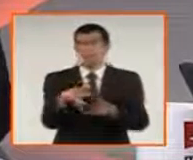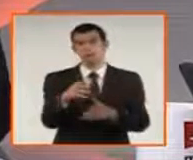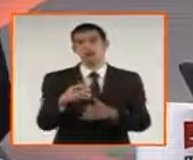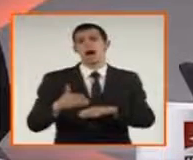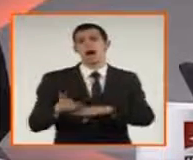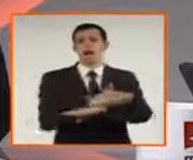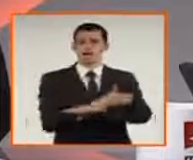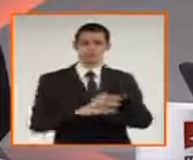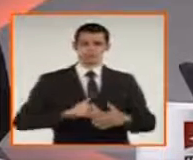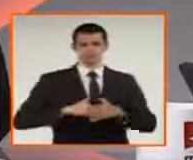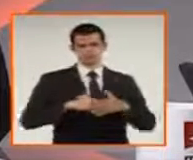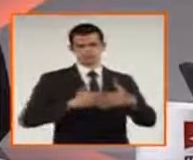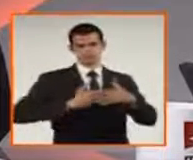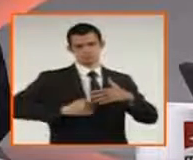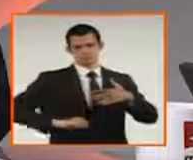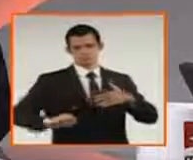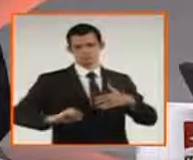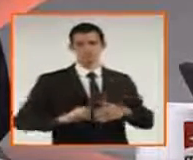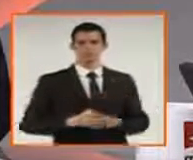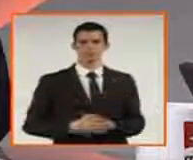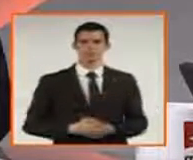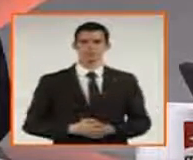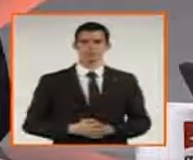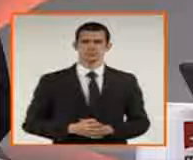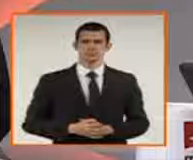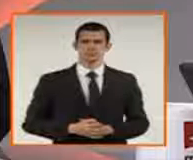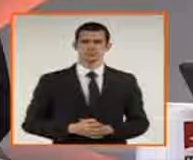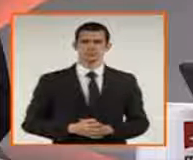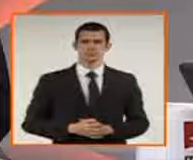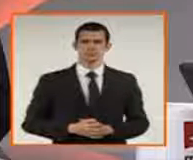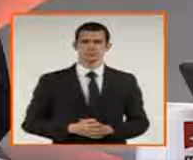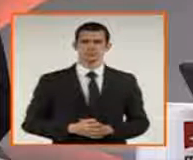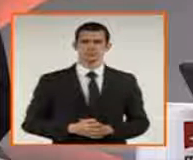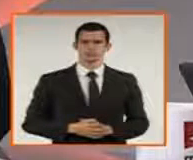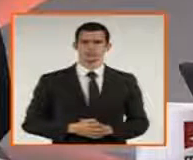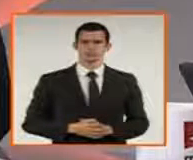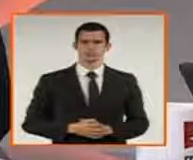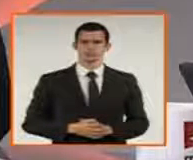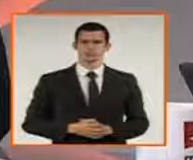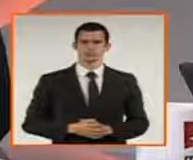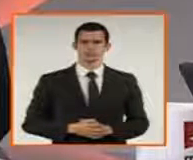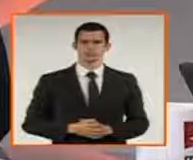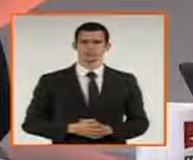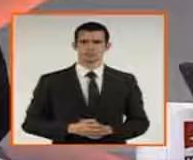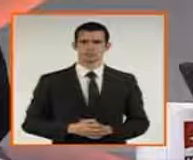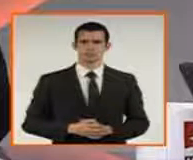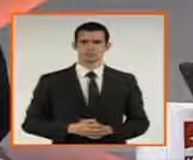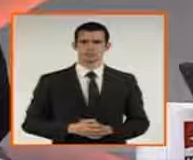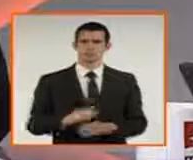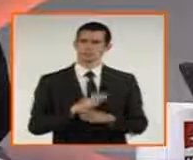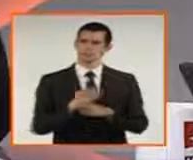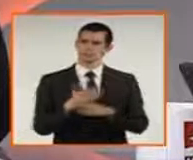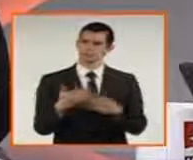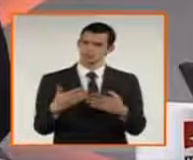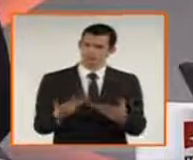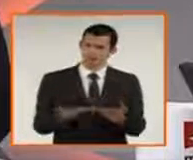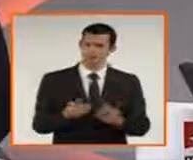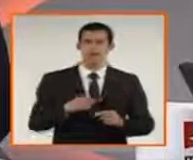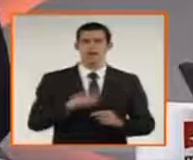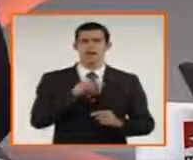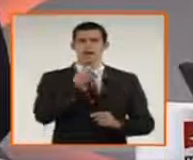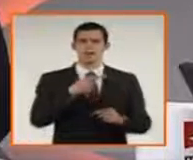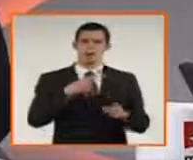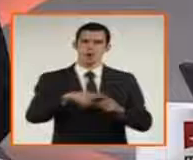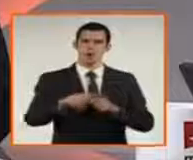cuestión interesante es el derecho de reembolso, que se regula en un supuesto y se excluye en otro.